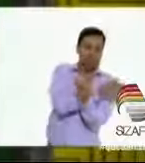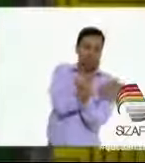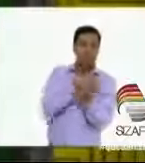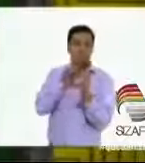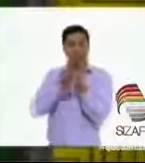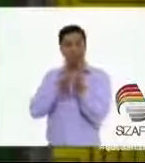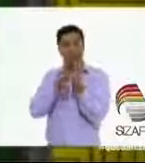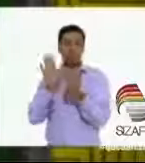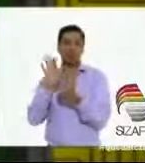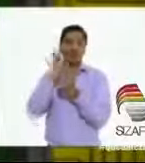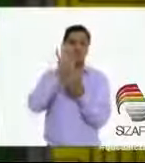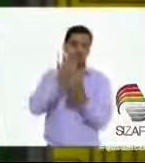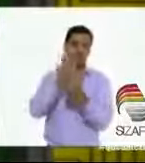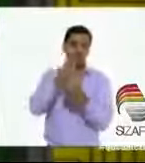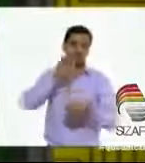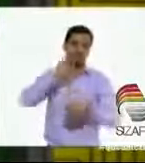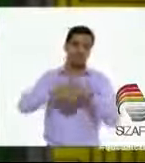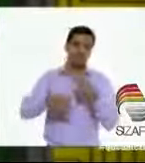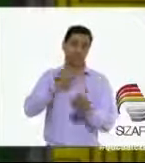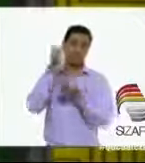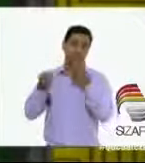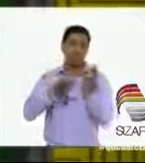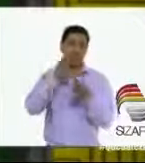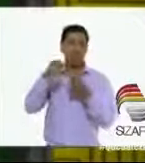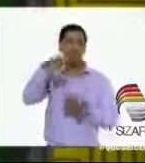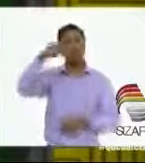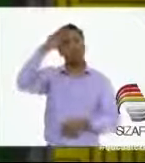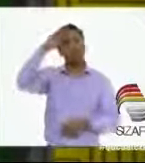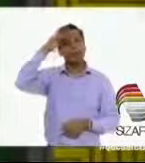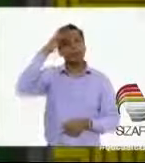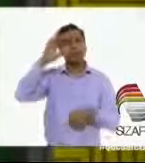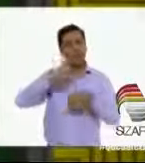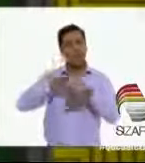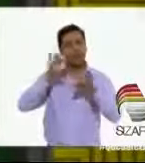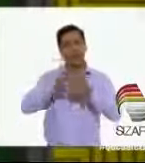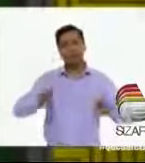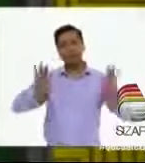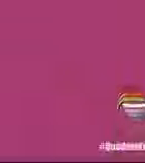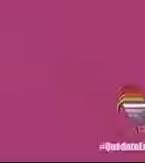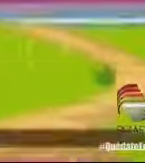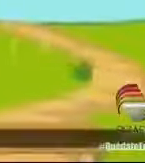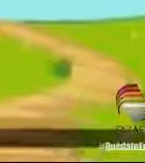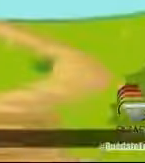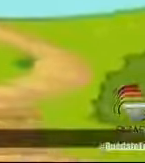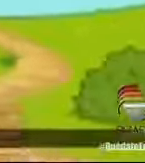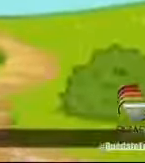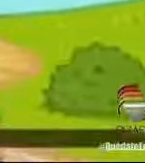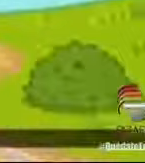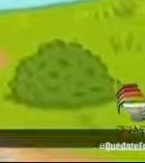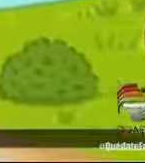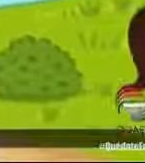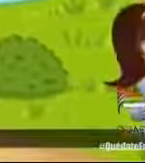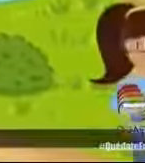Al final te haremos algunas preguntas para que pienses un poco más sobre lo que aprendiste. ¡Disfrútalo!